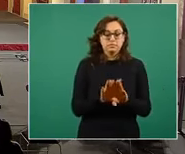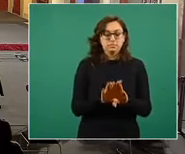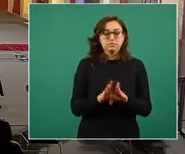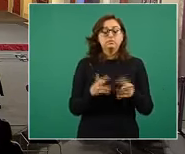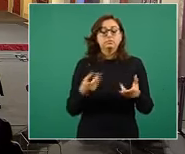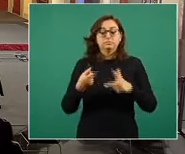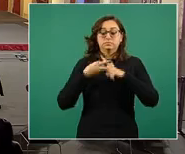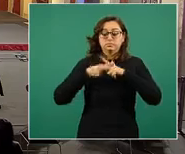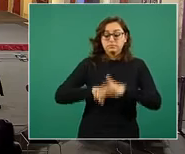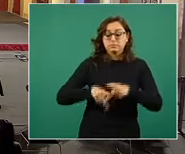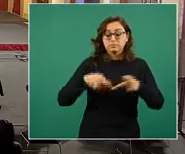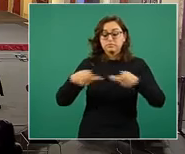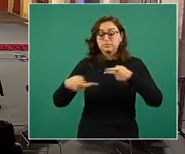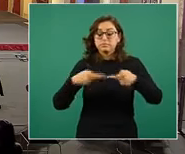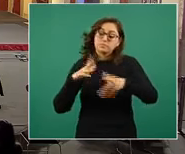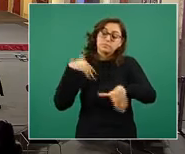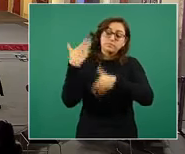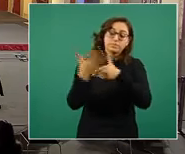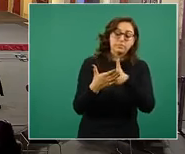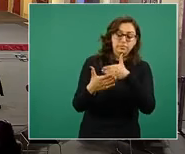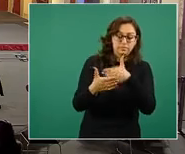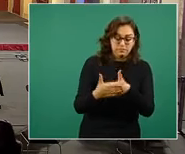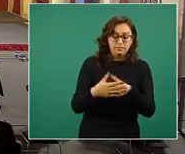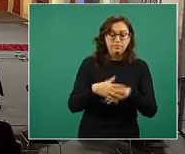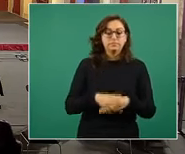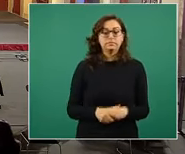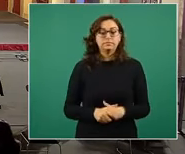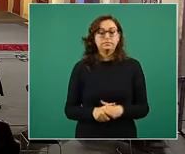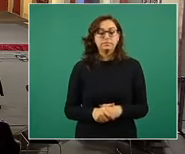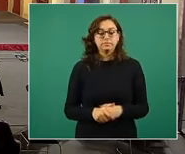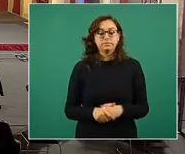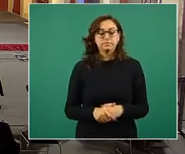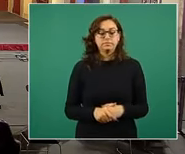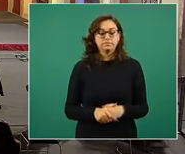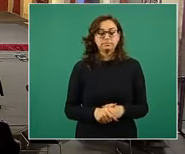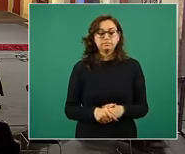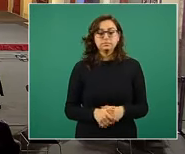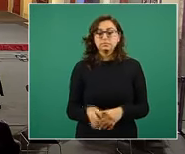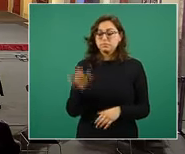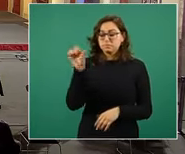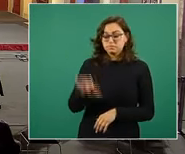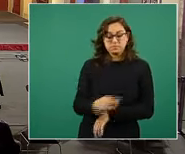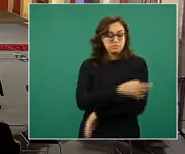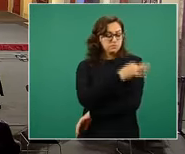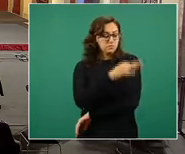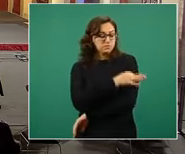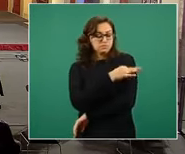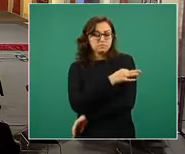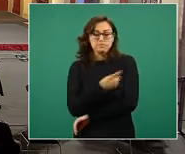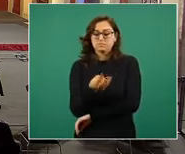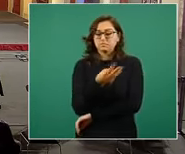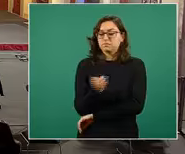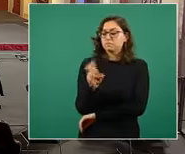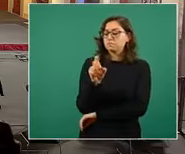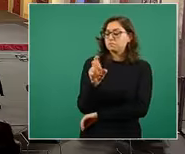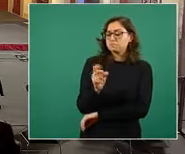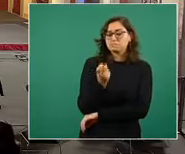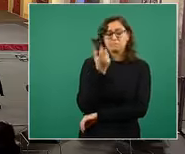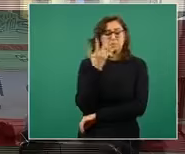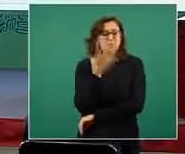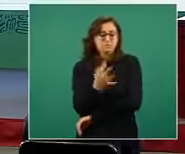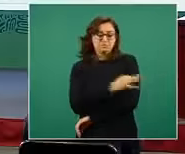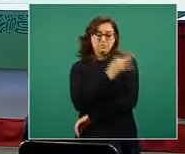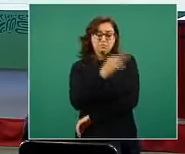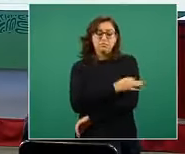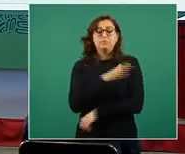preparativos de lo que sigue. Hoy se registraron 335 dosis, ya estamos en la parte final del